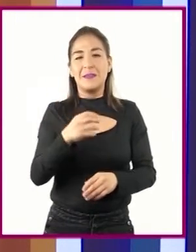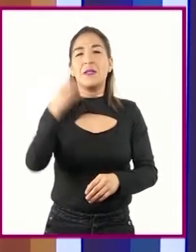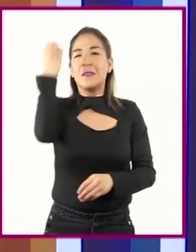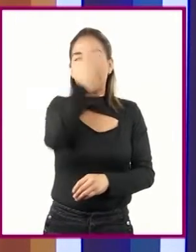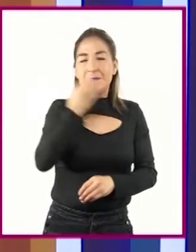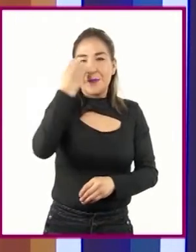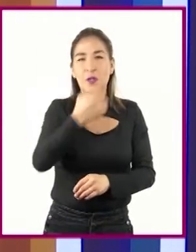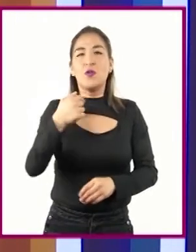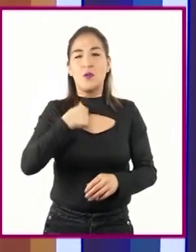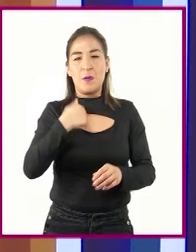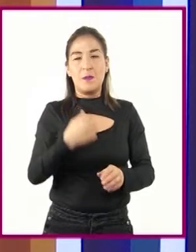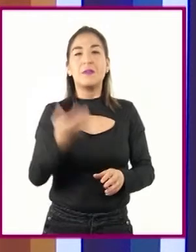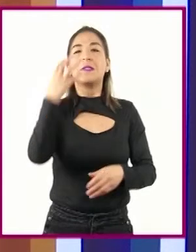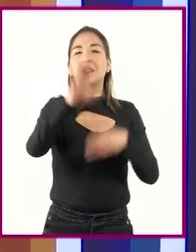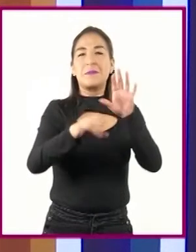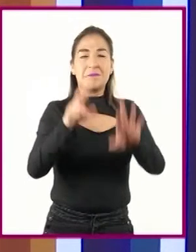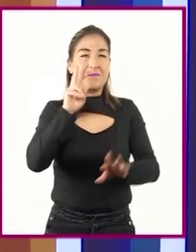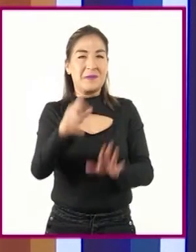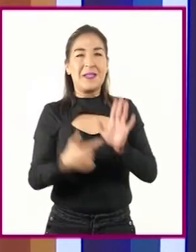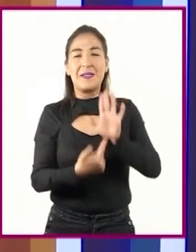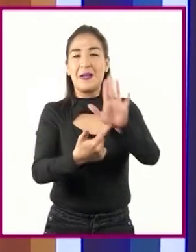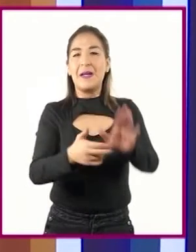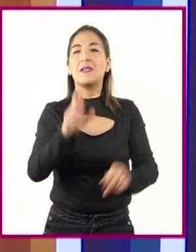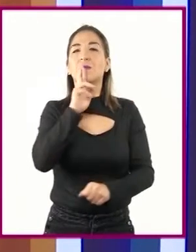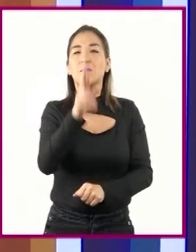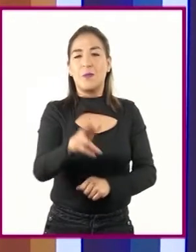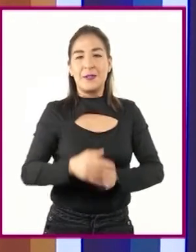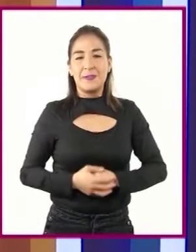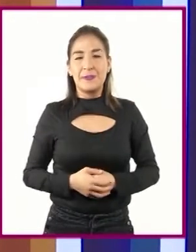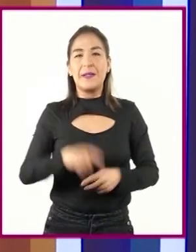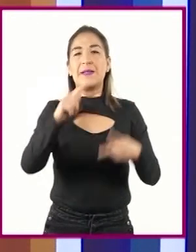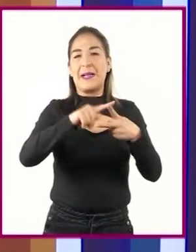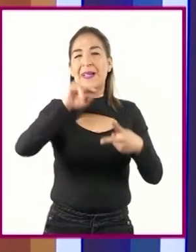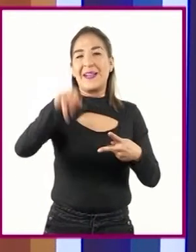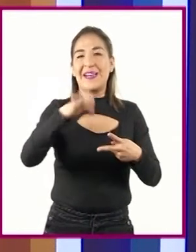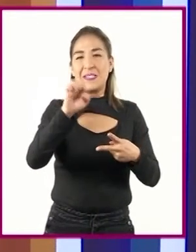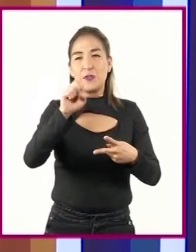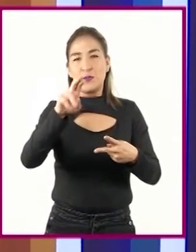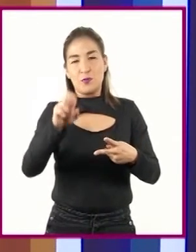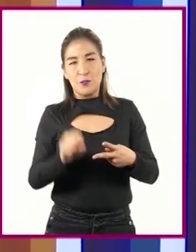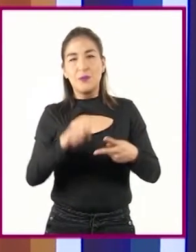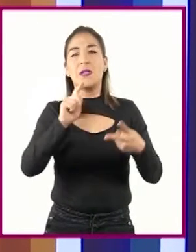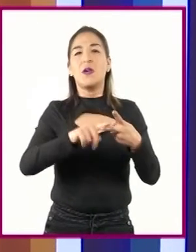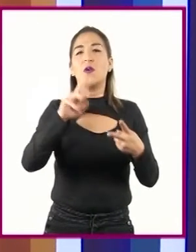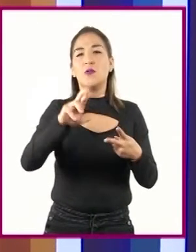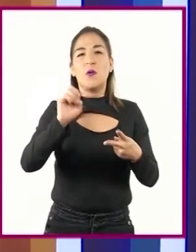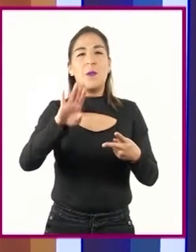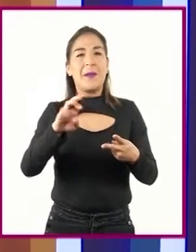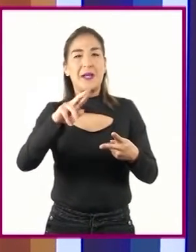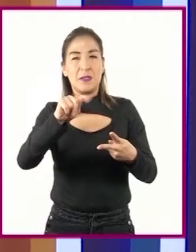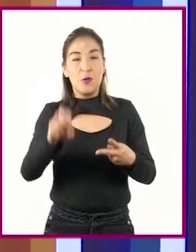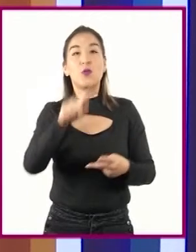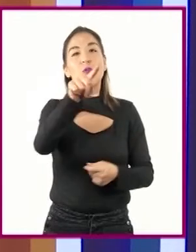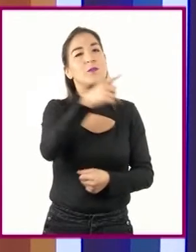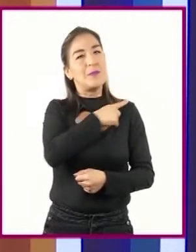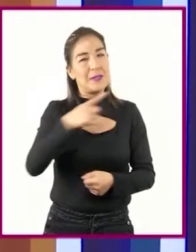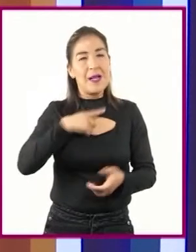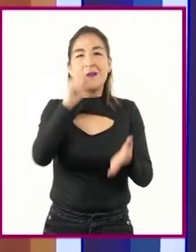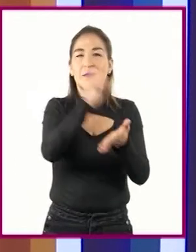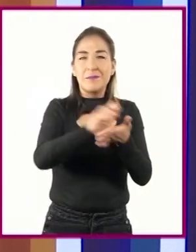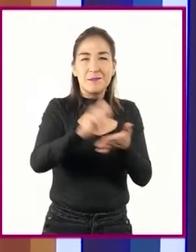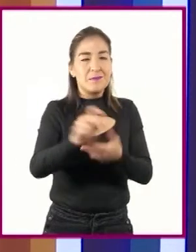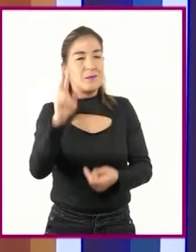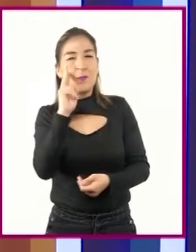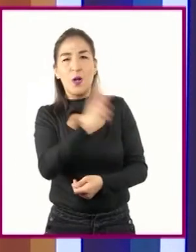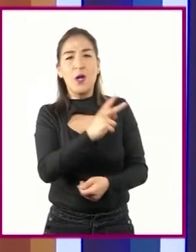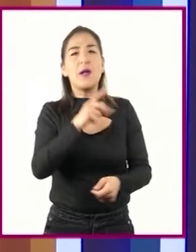Les compartiré las respuestas obtenidas por dos de ellos, Jesús y Roberto. Tomen las notas necesarias y ayúdenos a